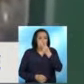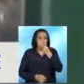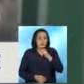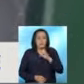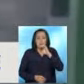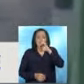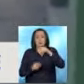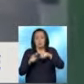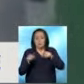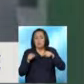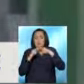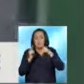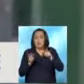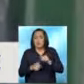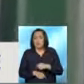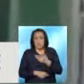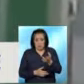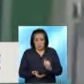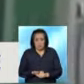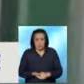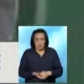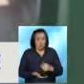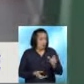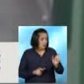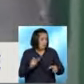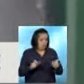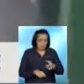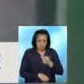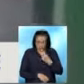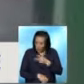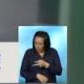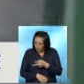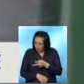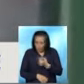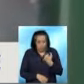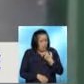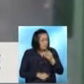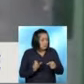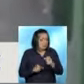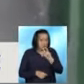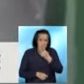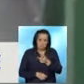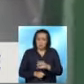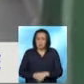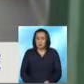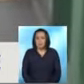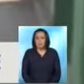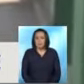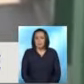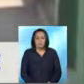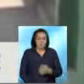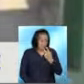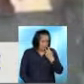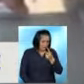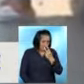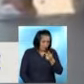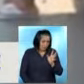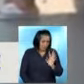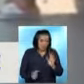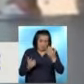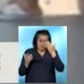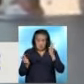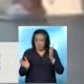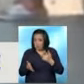visto, un balde que cuida celosamente ante los asombrados vecinos. Todos lo miran, ¿no? Lo ven pasar, no